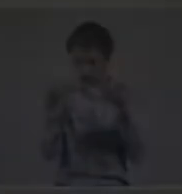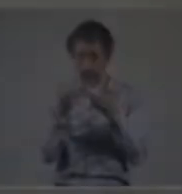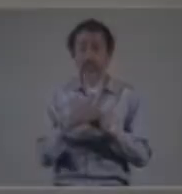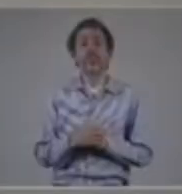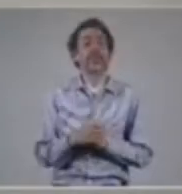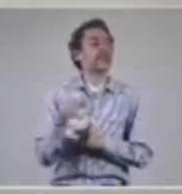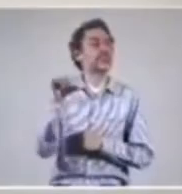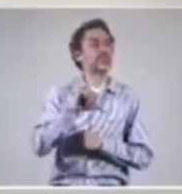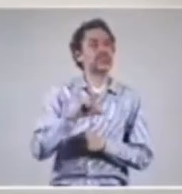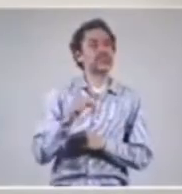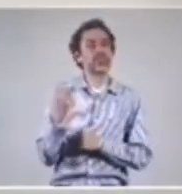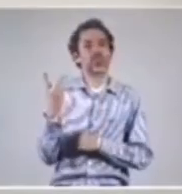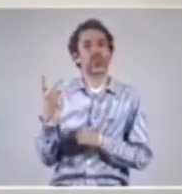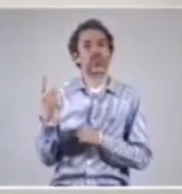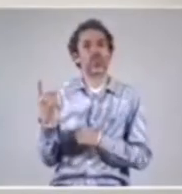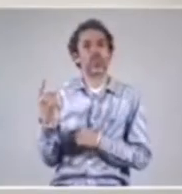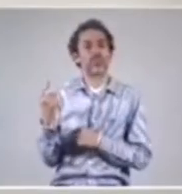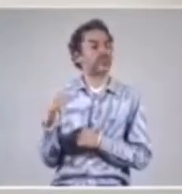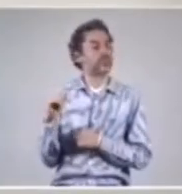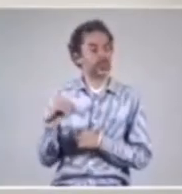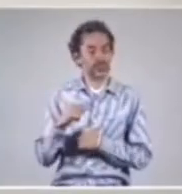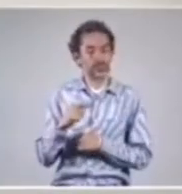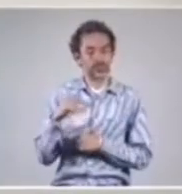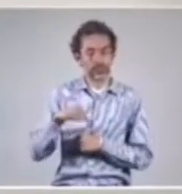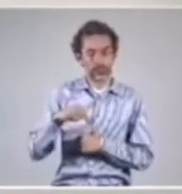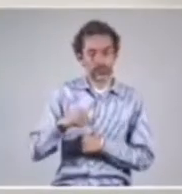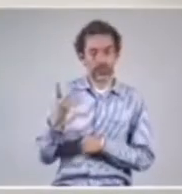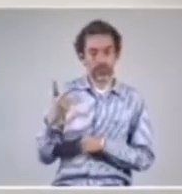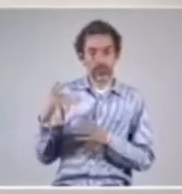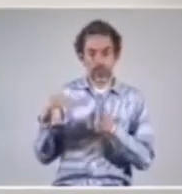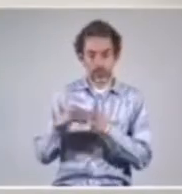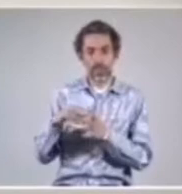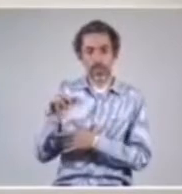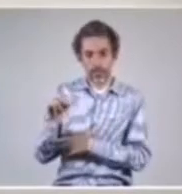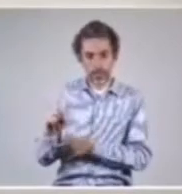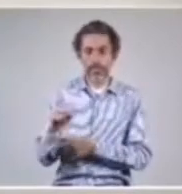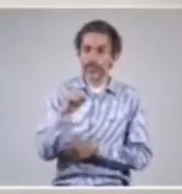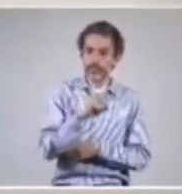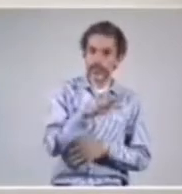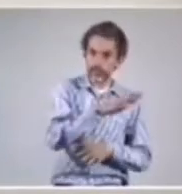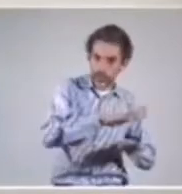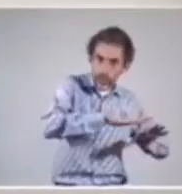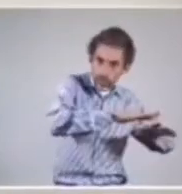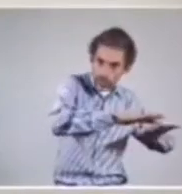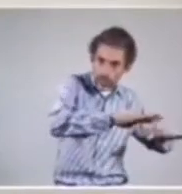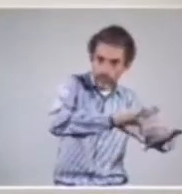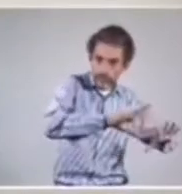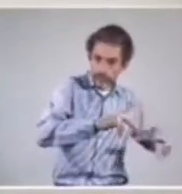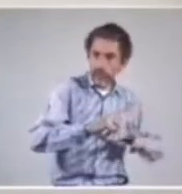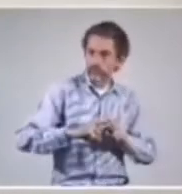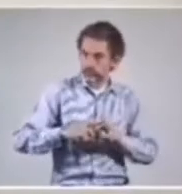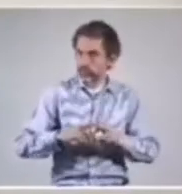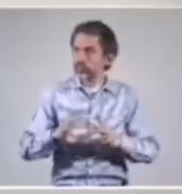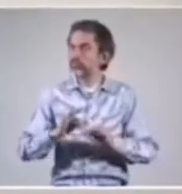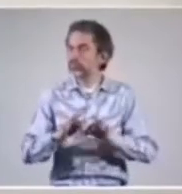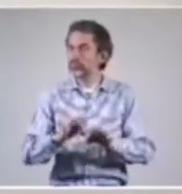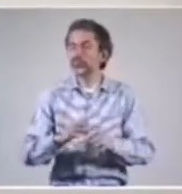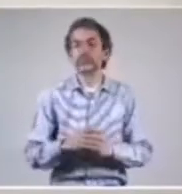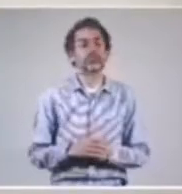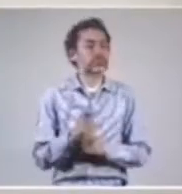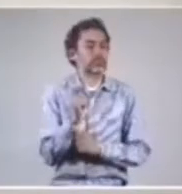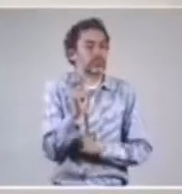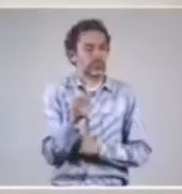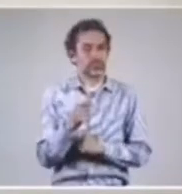Este año estará operando ya esta planta moderna de separación de basura en la Ciudad de México. Implica